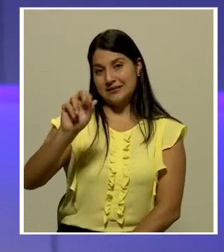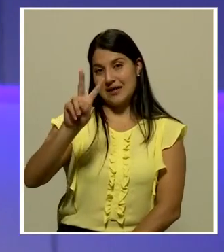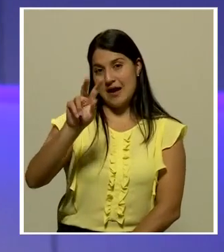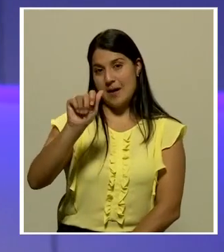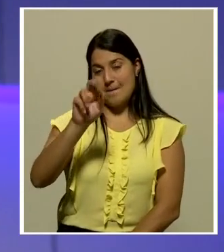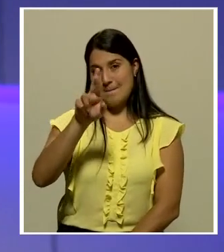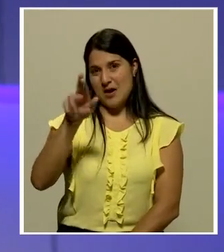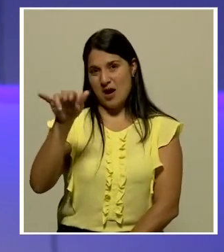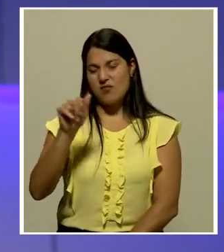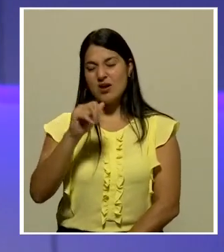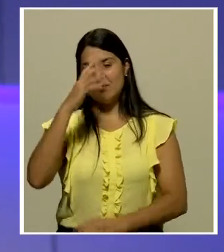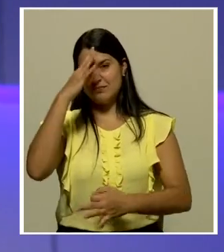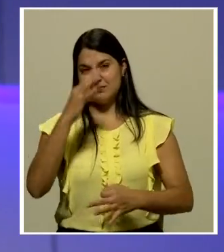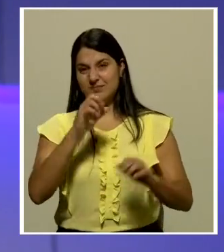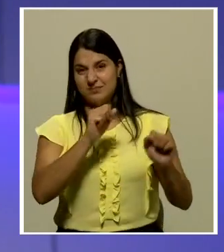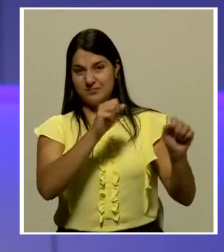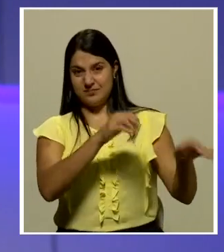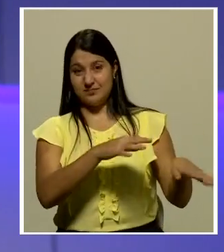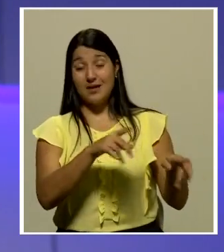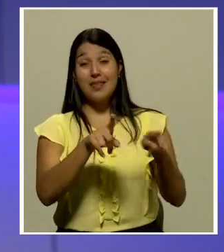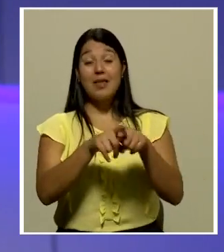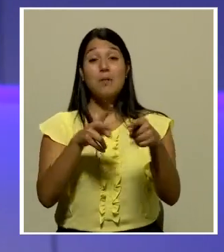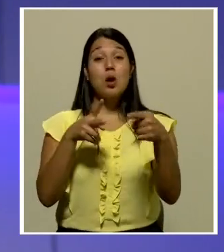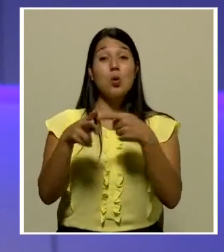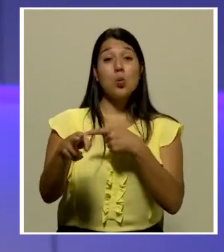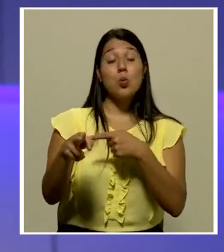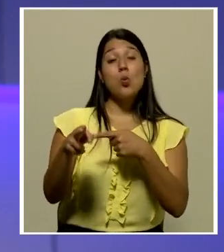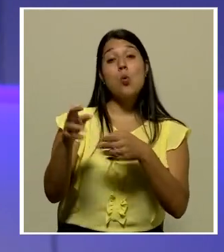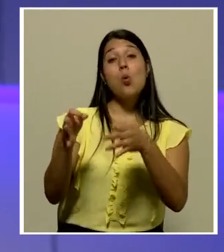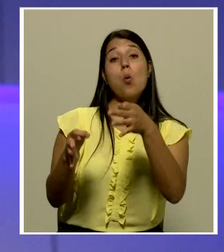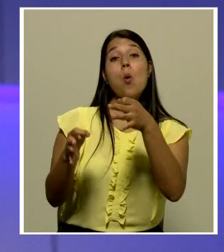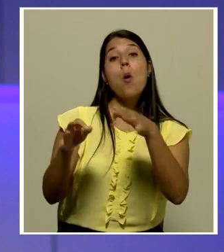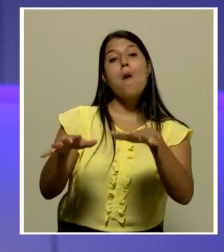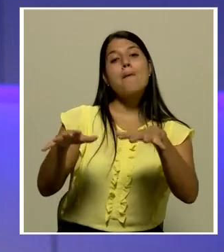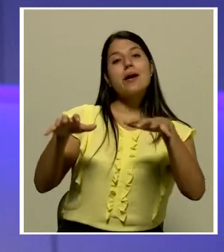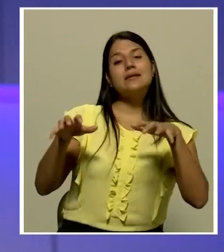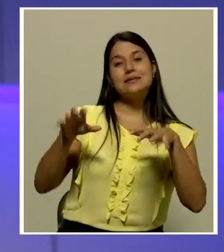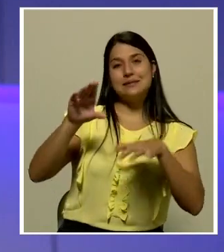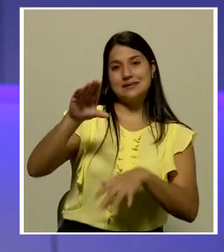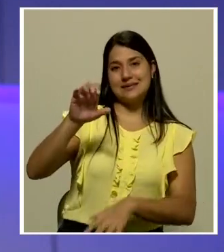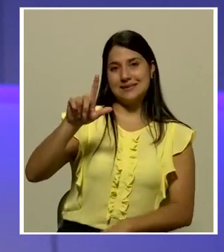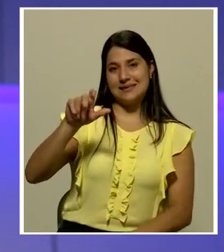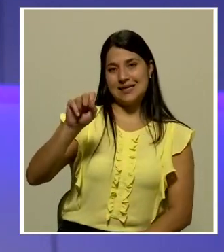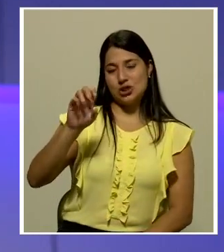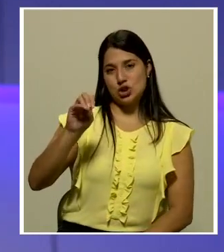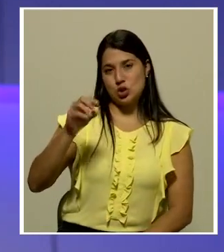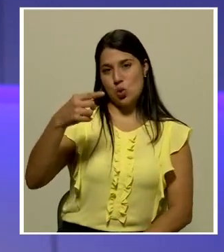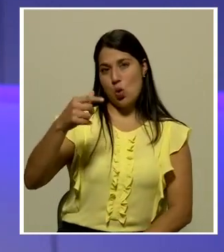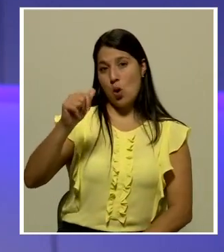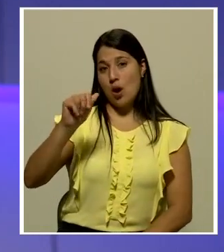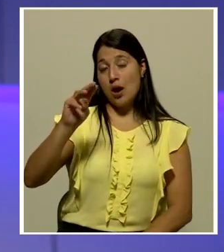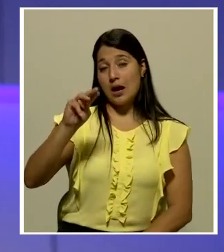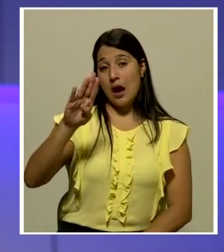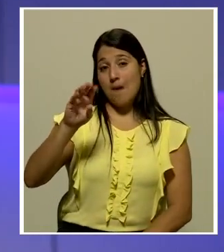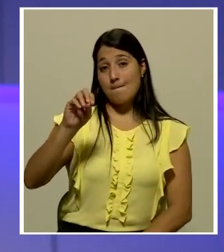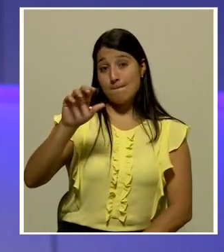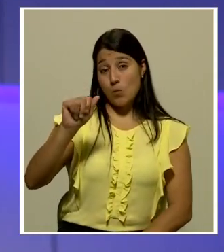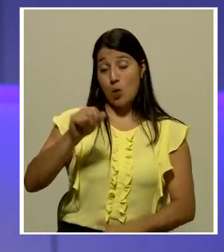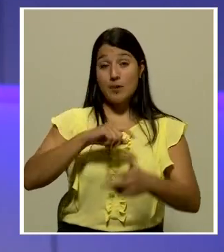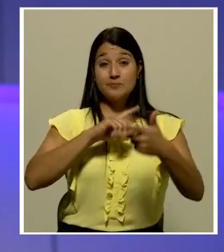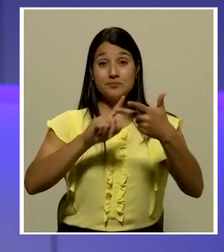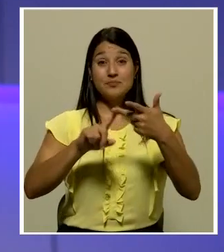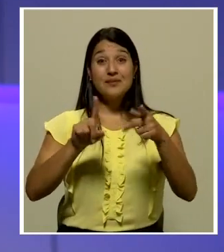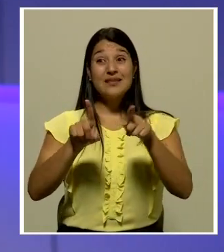provocó el despido del magistrado Celso Gamboa y apuró la pensión